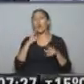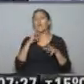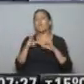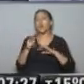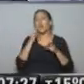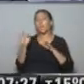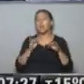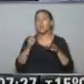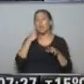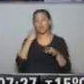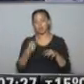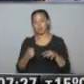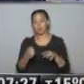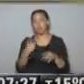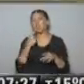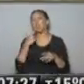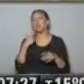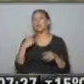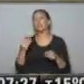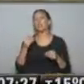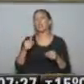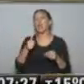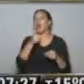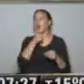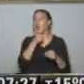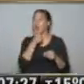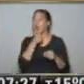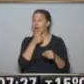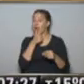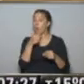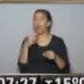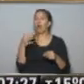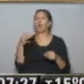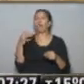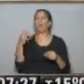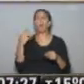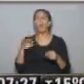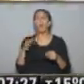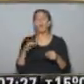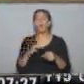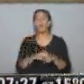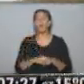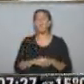y fundamentalmente en lo que hace a la potabilización del agua, que